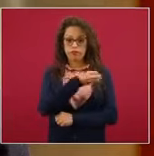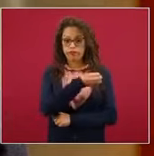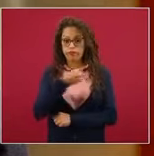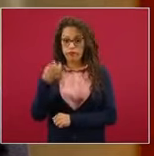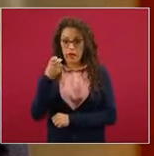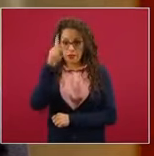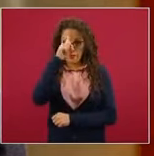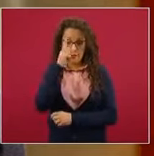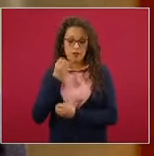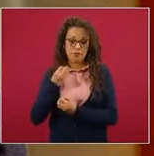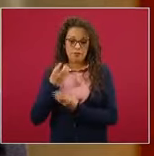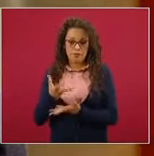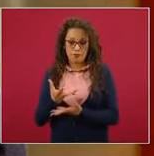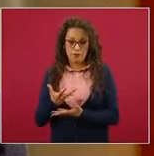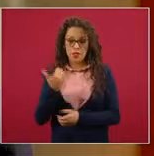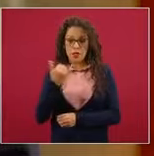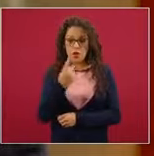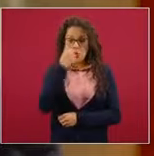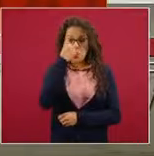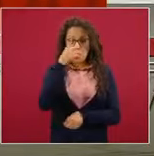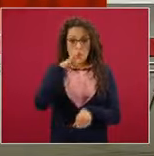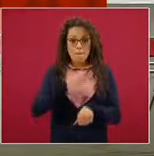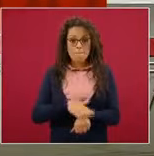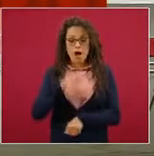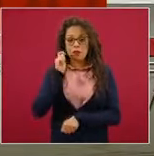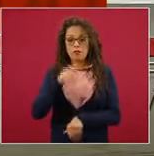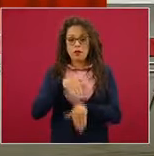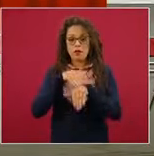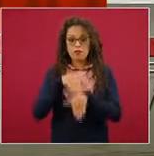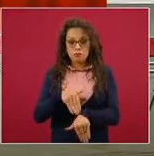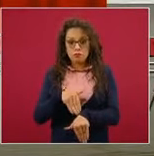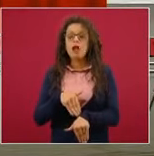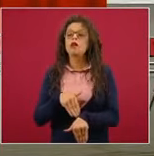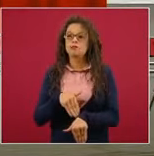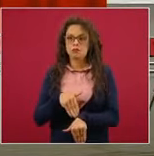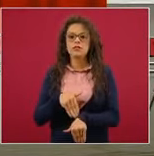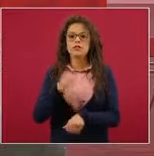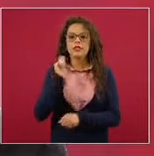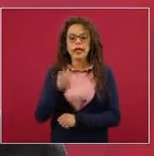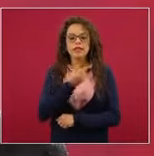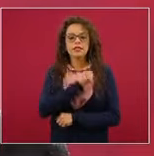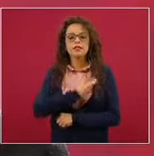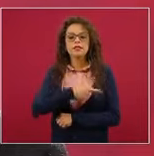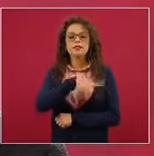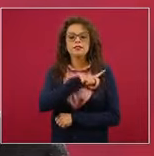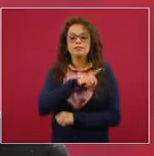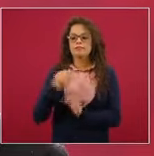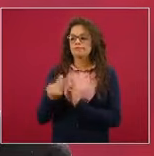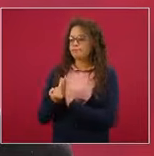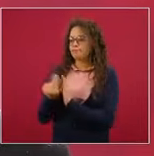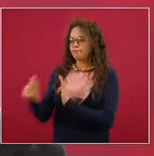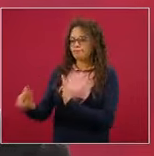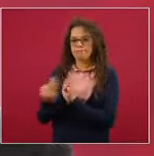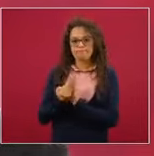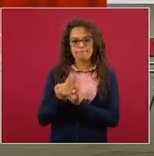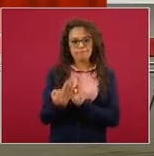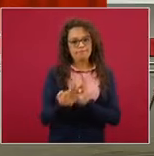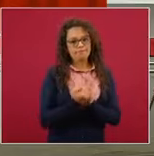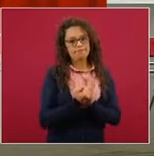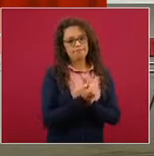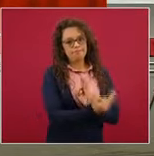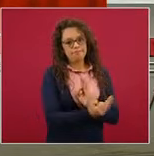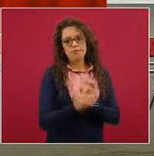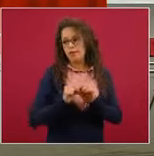que más escrupulosamente sigue es el tema de la sana distancia física. Él tiene